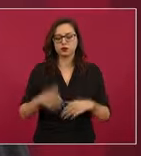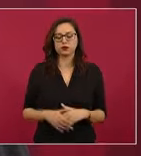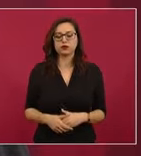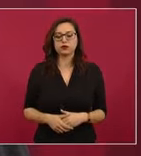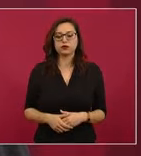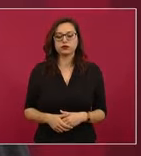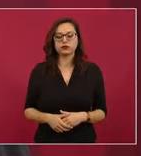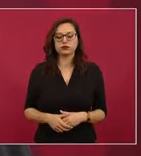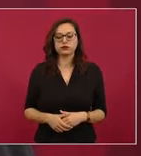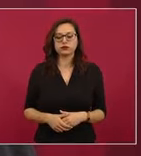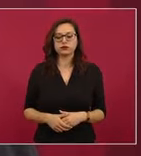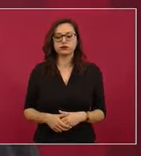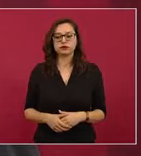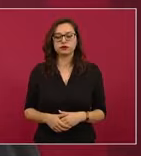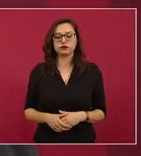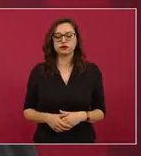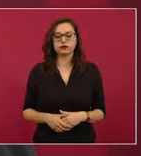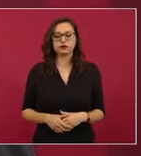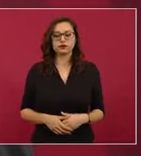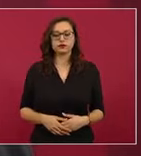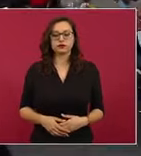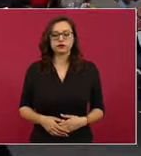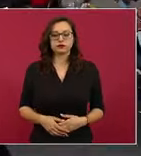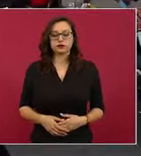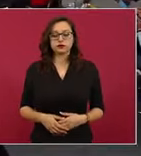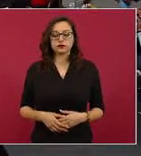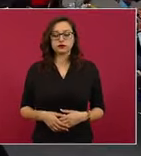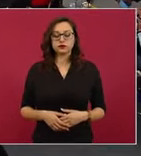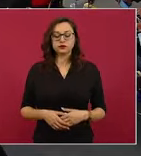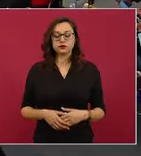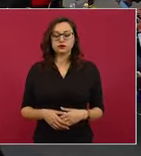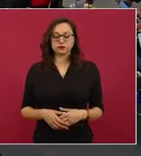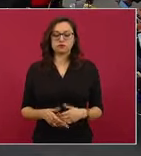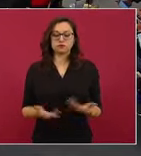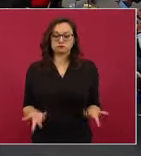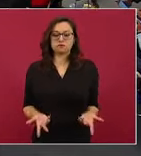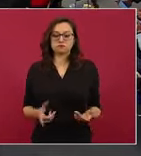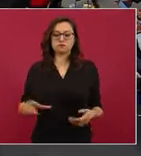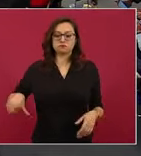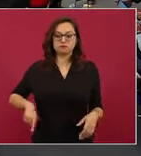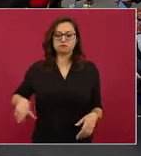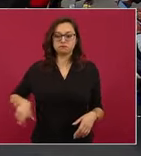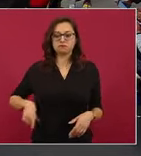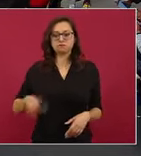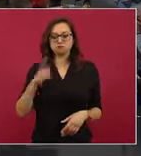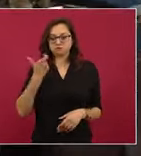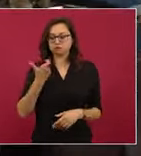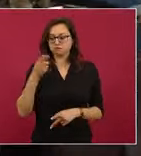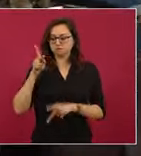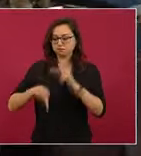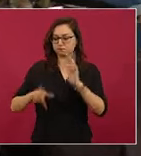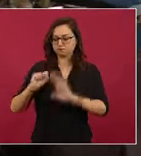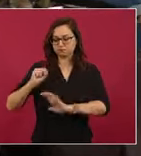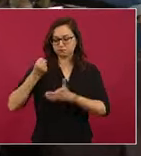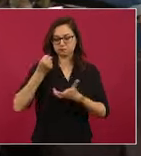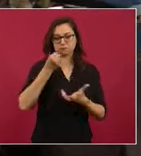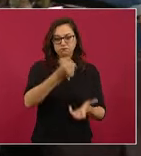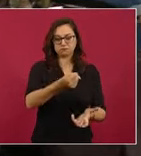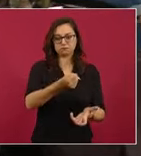conocer, porque vamos a destinar una parte de